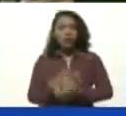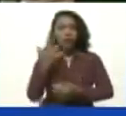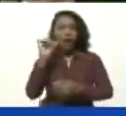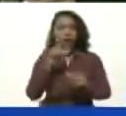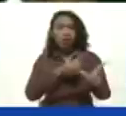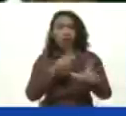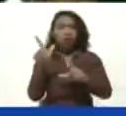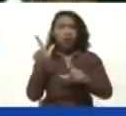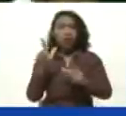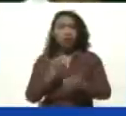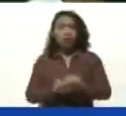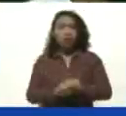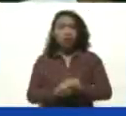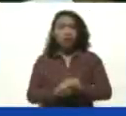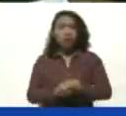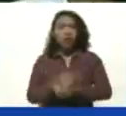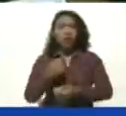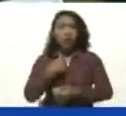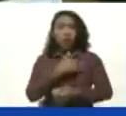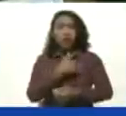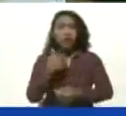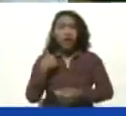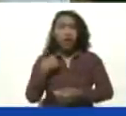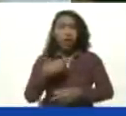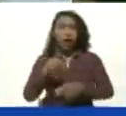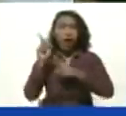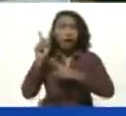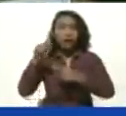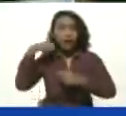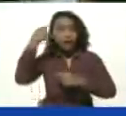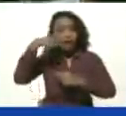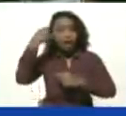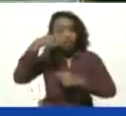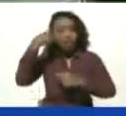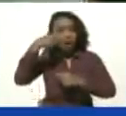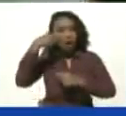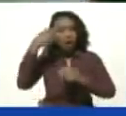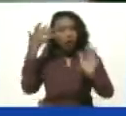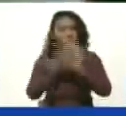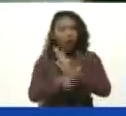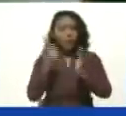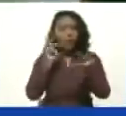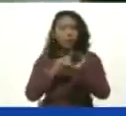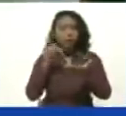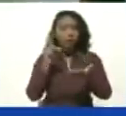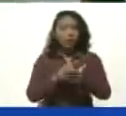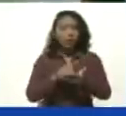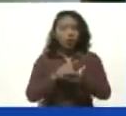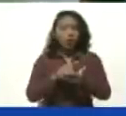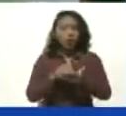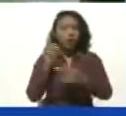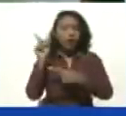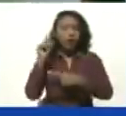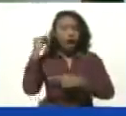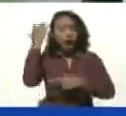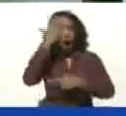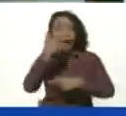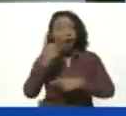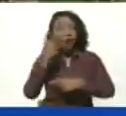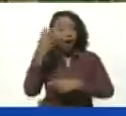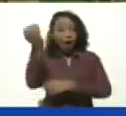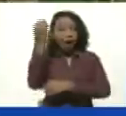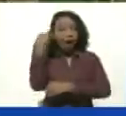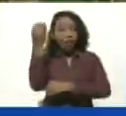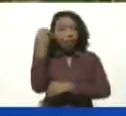listo, yo quiero compartir este video de la intervención de esta joven